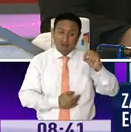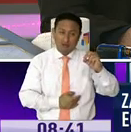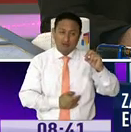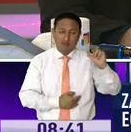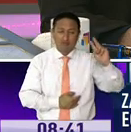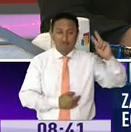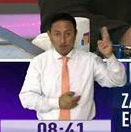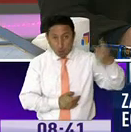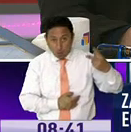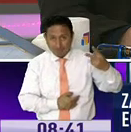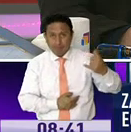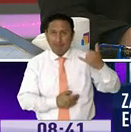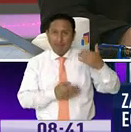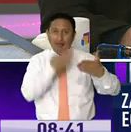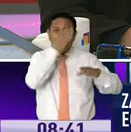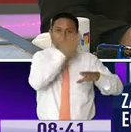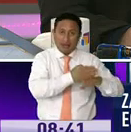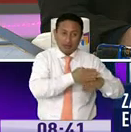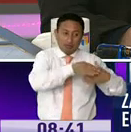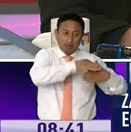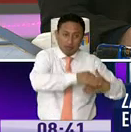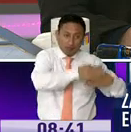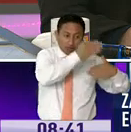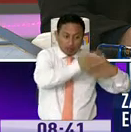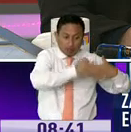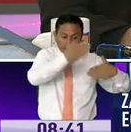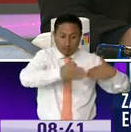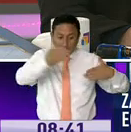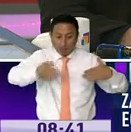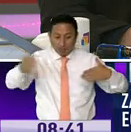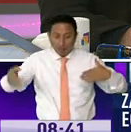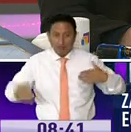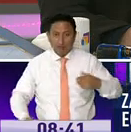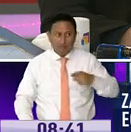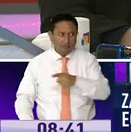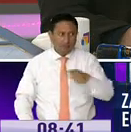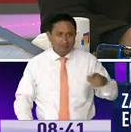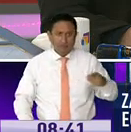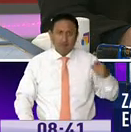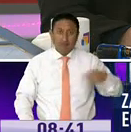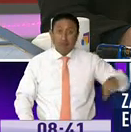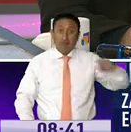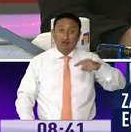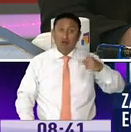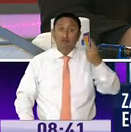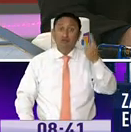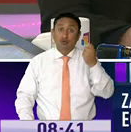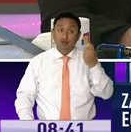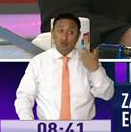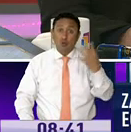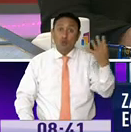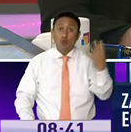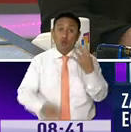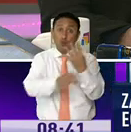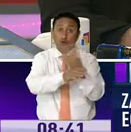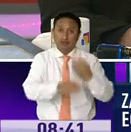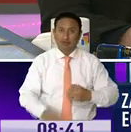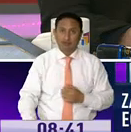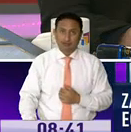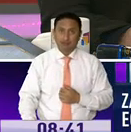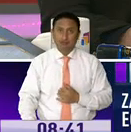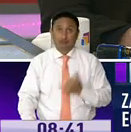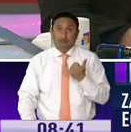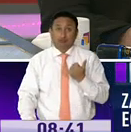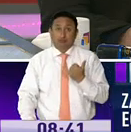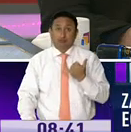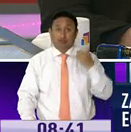o después. Entonces, ¿qué quiere decir? Que esas 11 líneas ya llamaron 4 veces para ser suspendidas. En el COE Nacional del día de hoy,